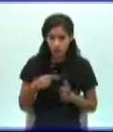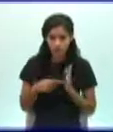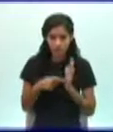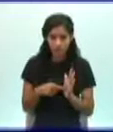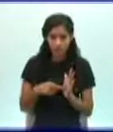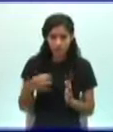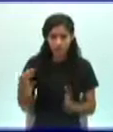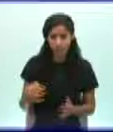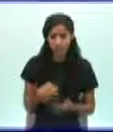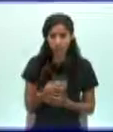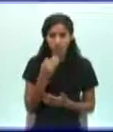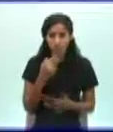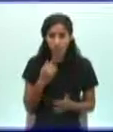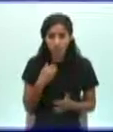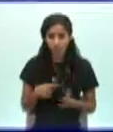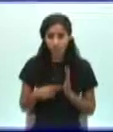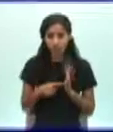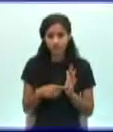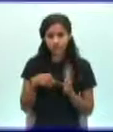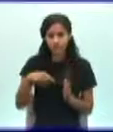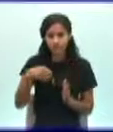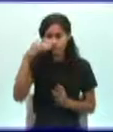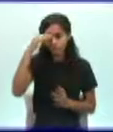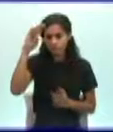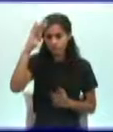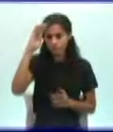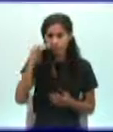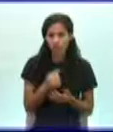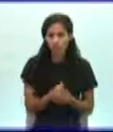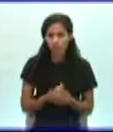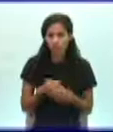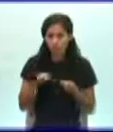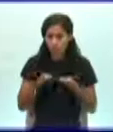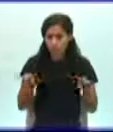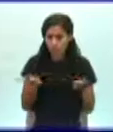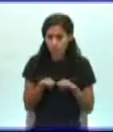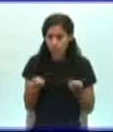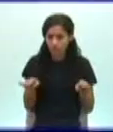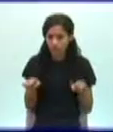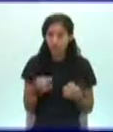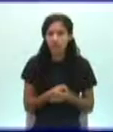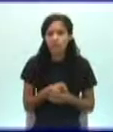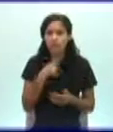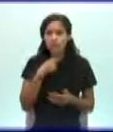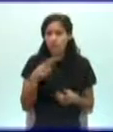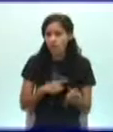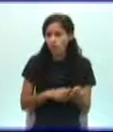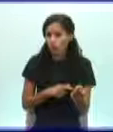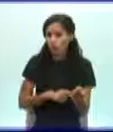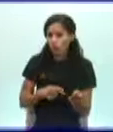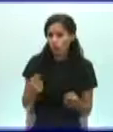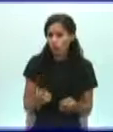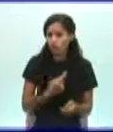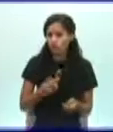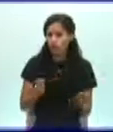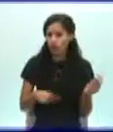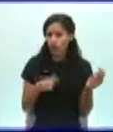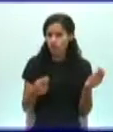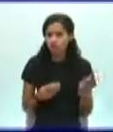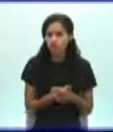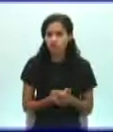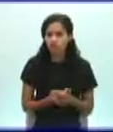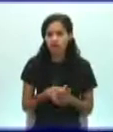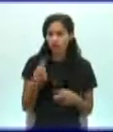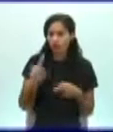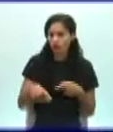se sustenta esa ideología en nuestro país? ¿Sobre qué base? Sobre nuestras tradiciones de lucha, vigencia del